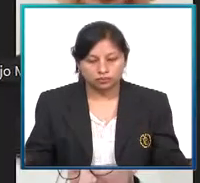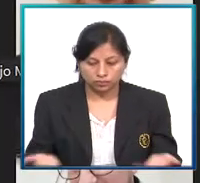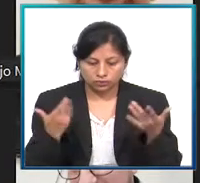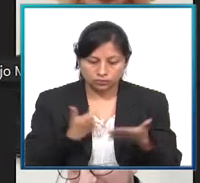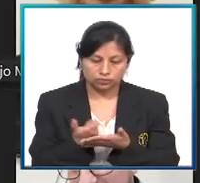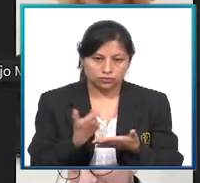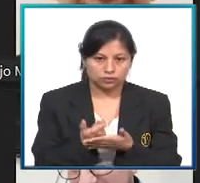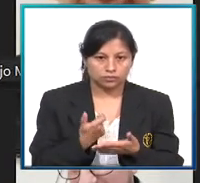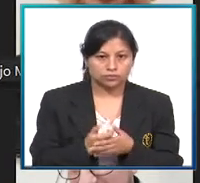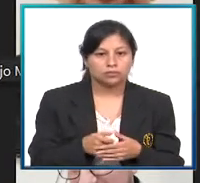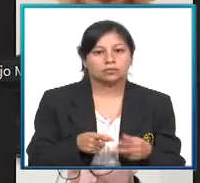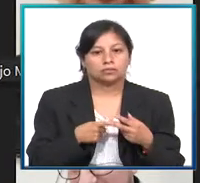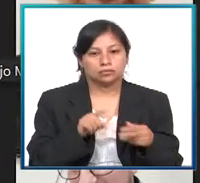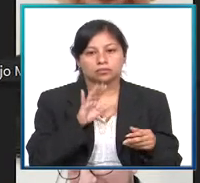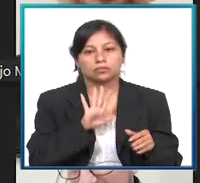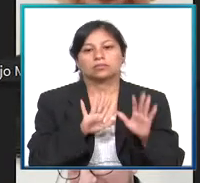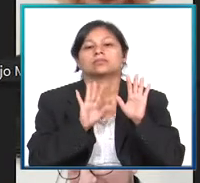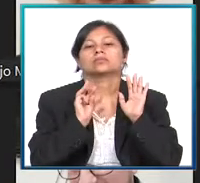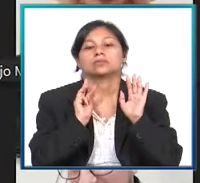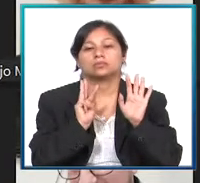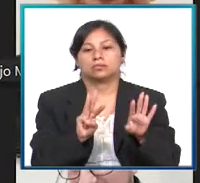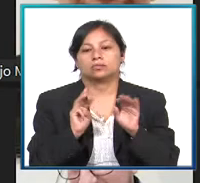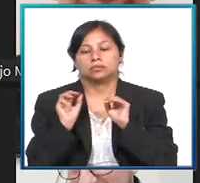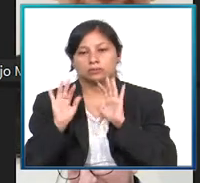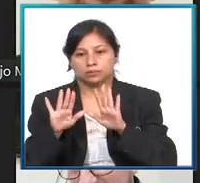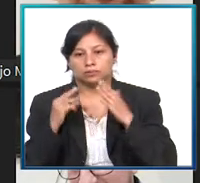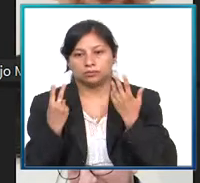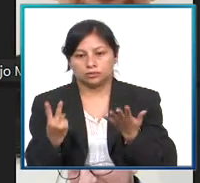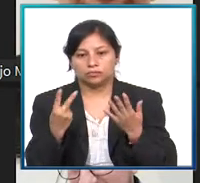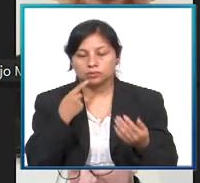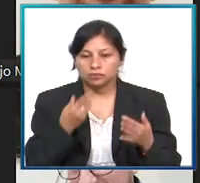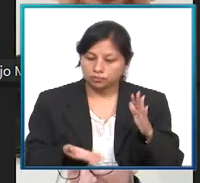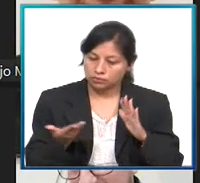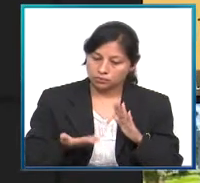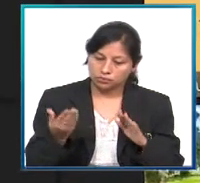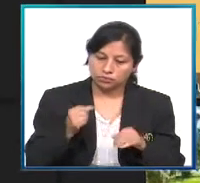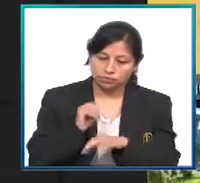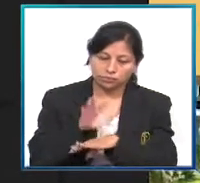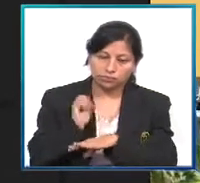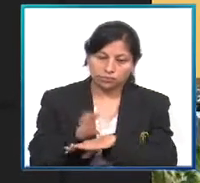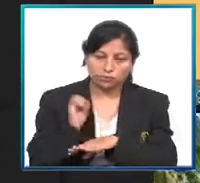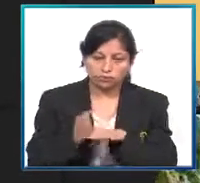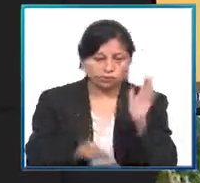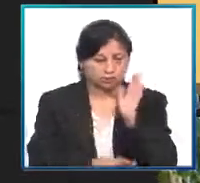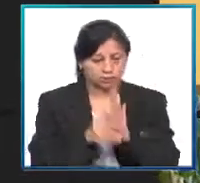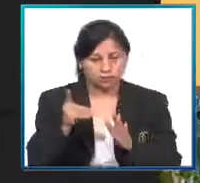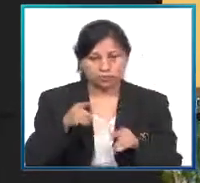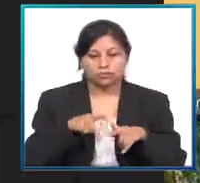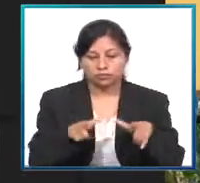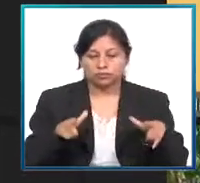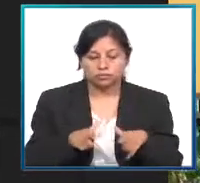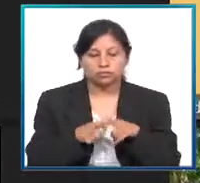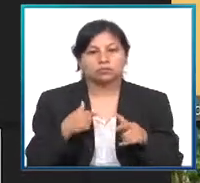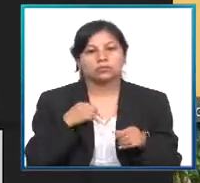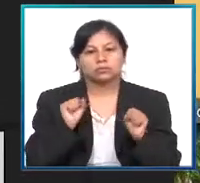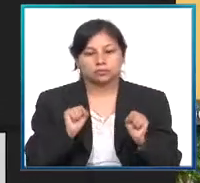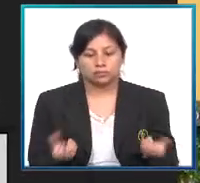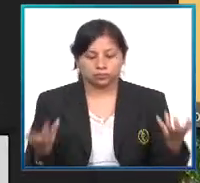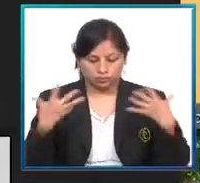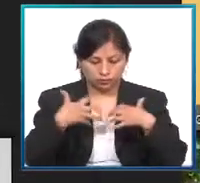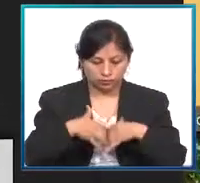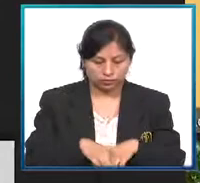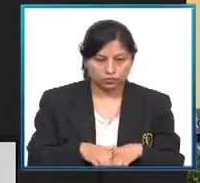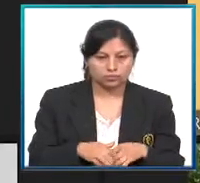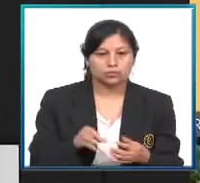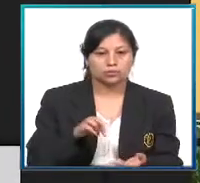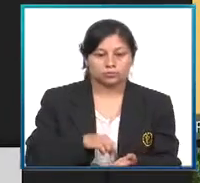reactivación económica. La iniciativa 5817 es una ley para estructurar consejos regionales de desarrollo urbano y rural, los cuales integrarán el país